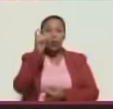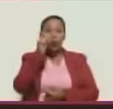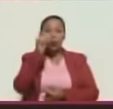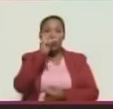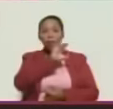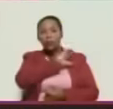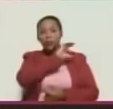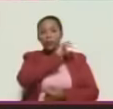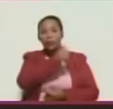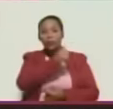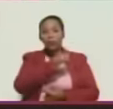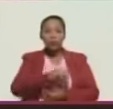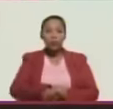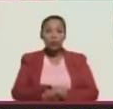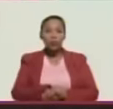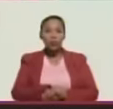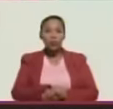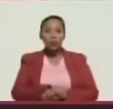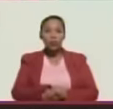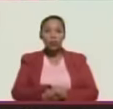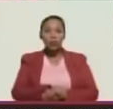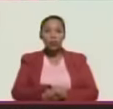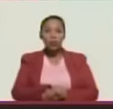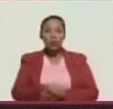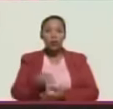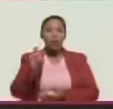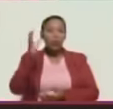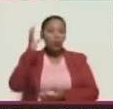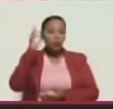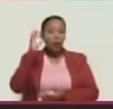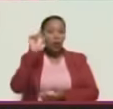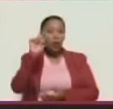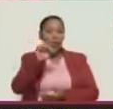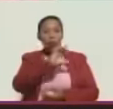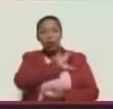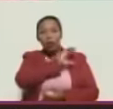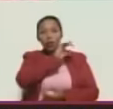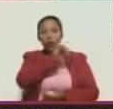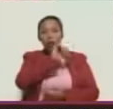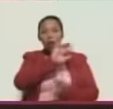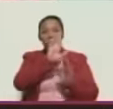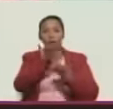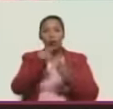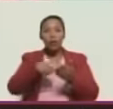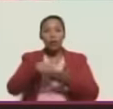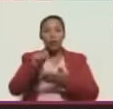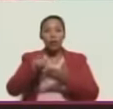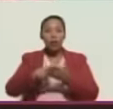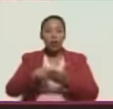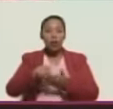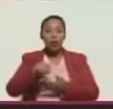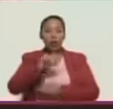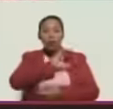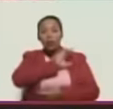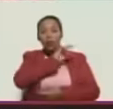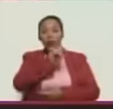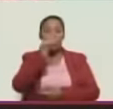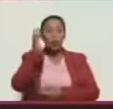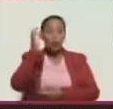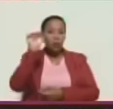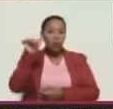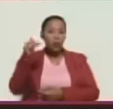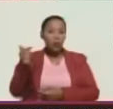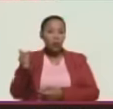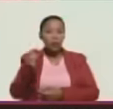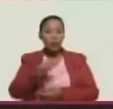rector rector rectora aura Rosa Hernández rectora Ana Julia niño